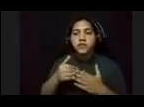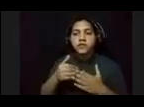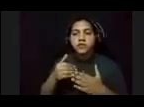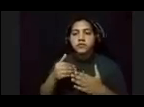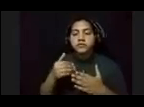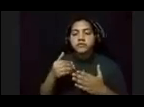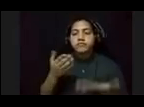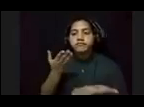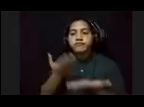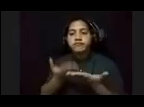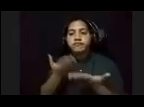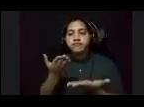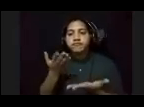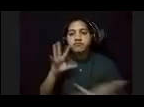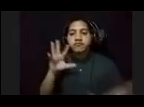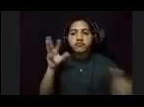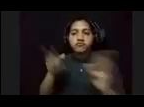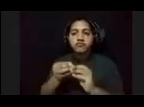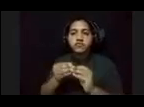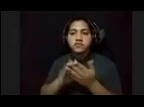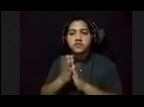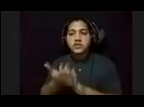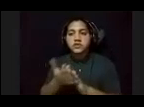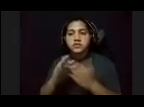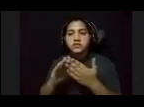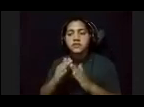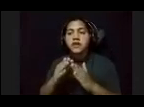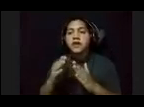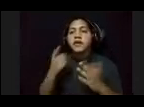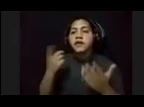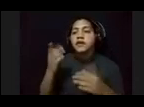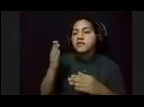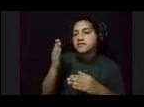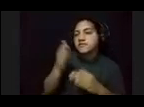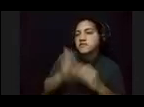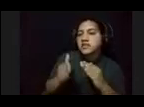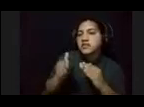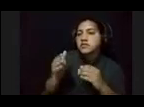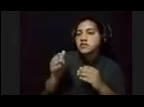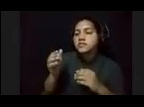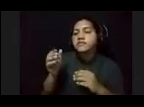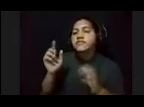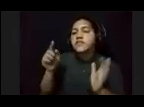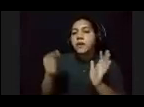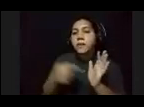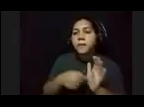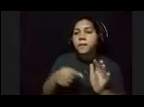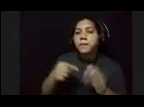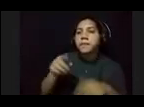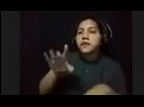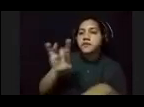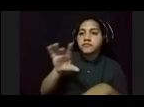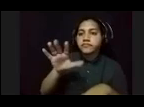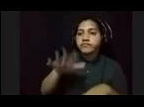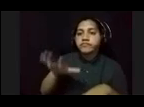que La Perla se consolida como comunidad hacia finales del siglo XIX, cuando los carniceros y vendedores de carne se